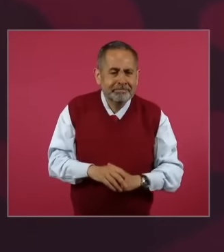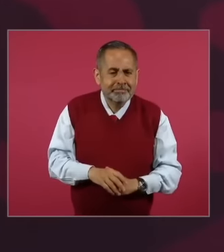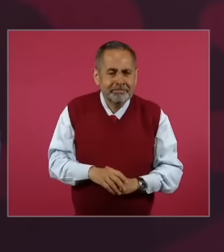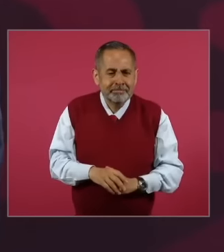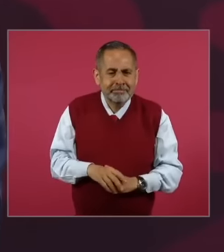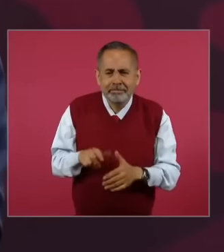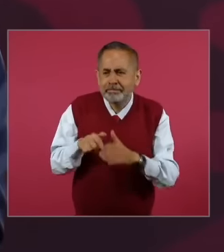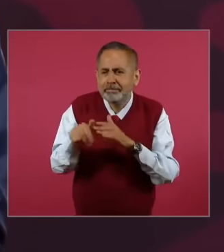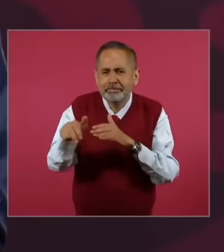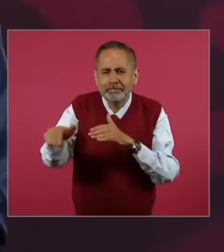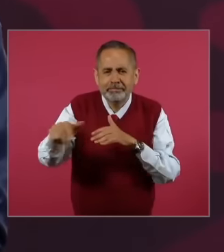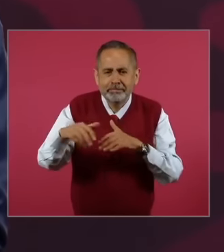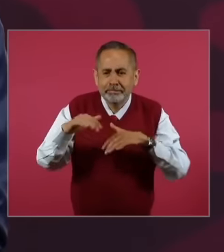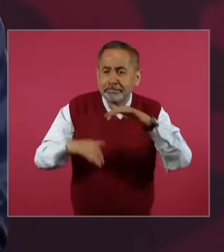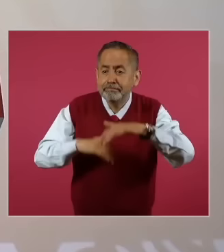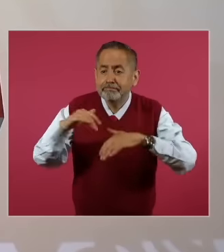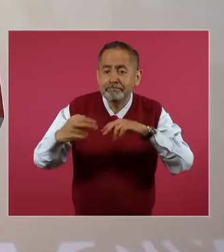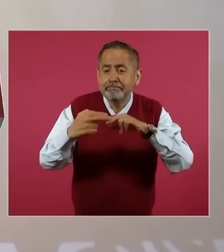a nadar al Nututum,